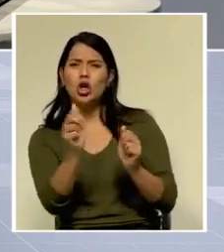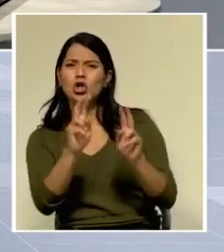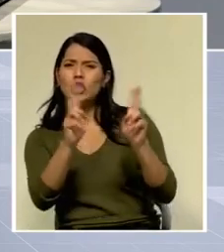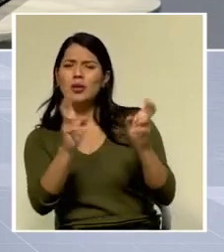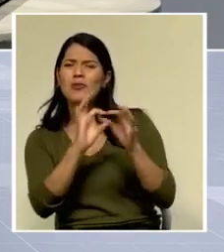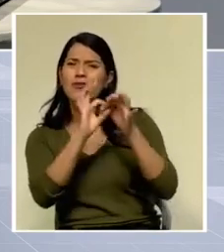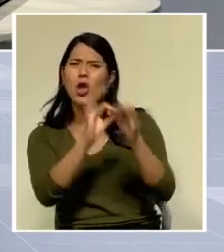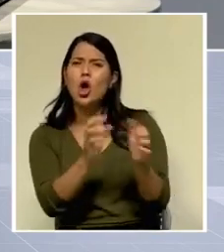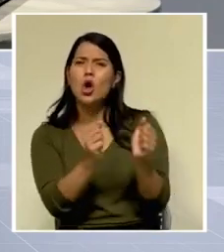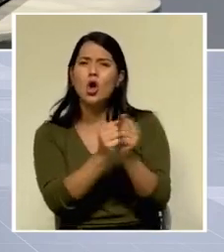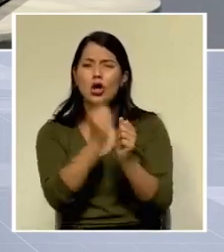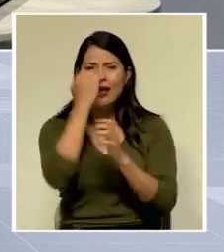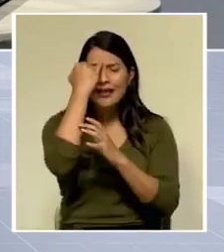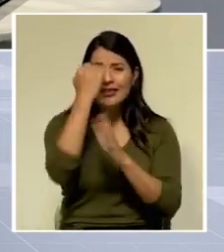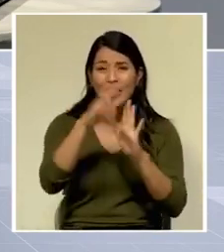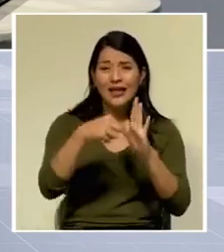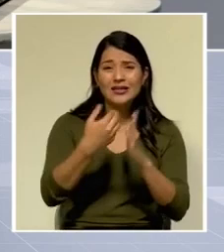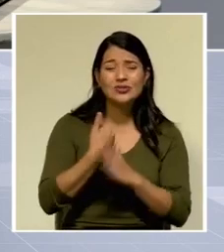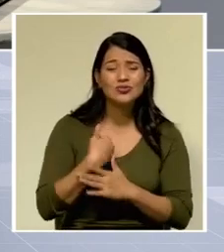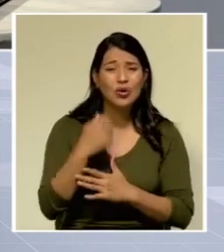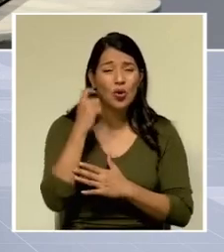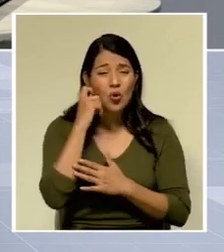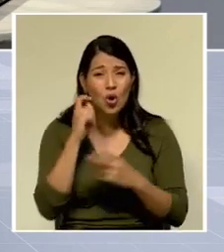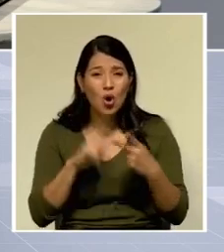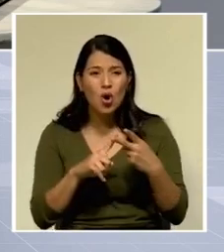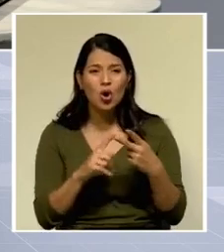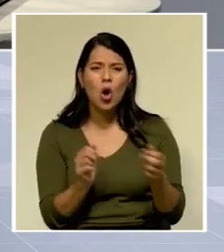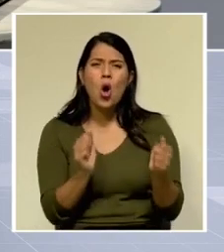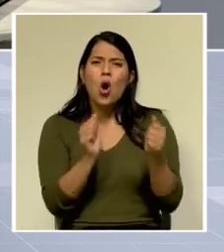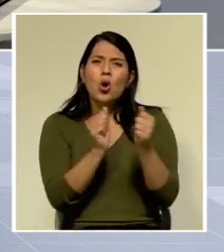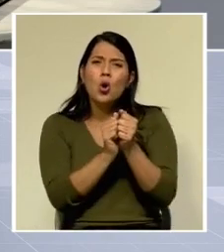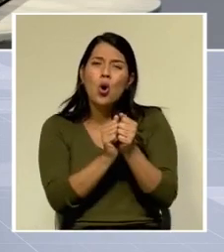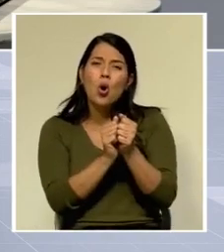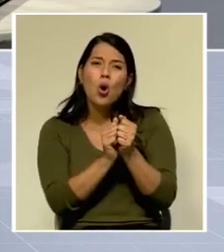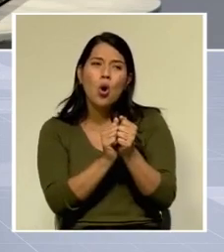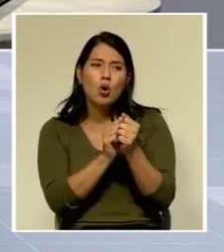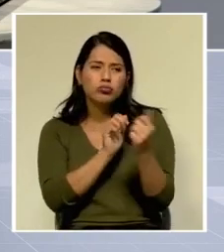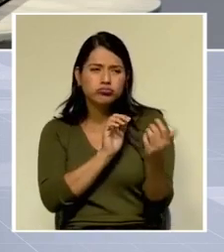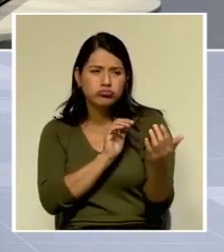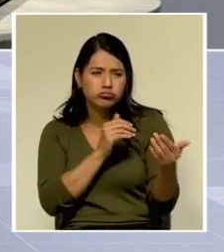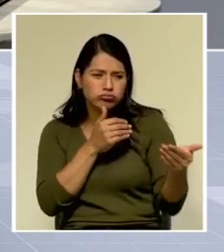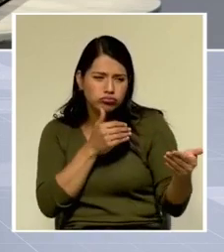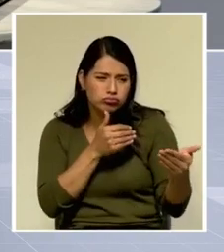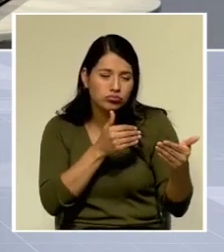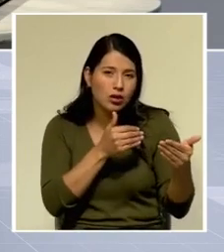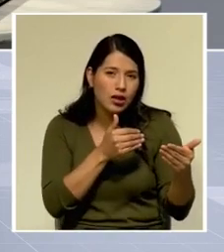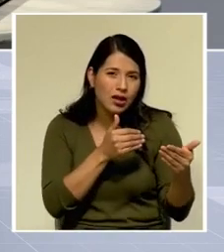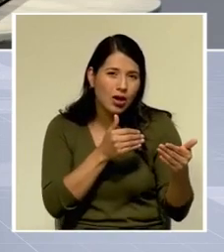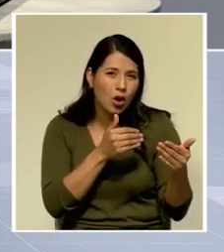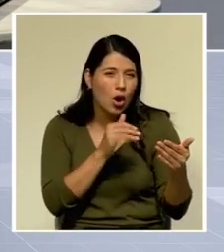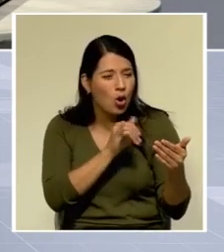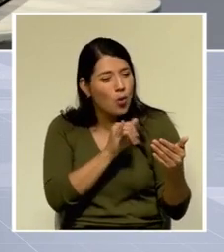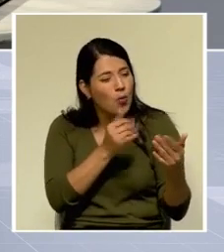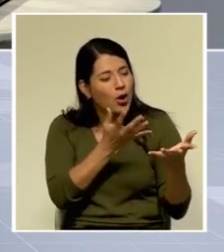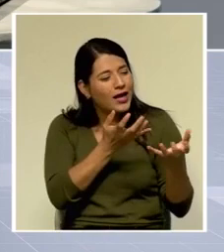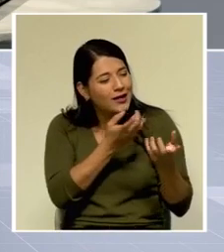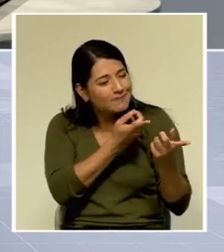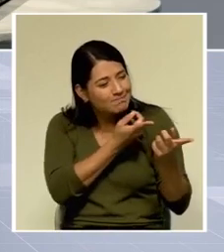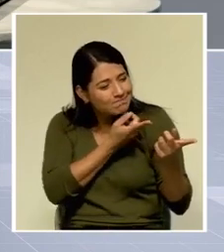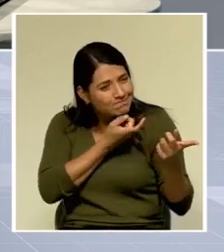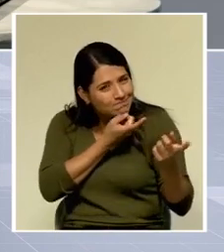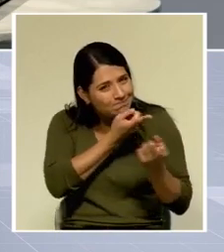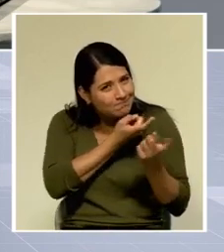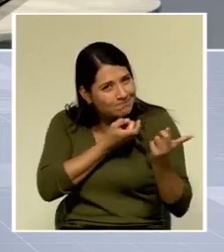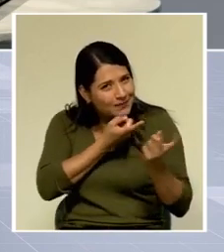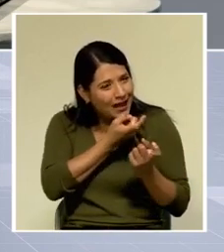con la ideología de género, con el acercamiento y el guiño al sector más conservador, ¿no podría ser